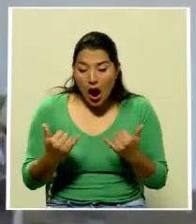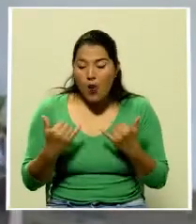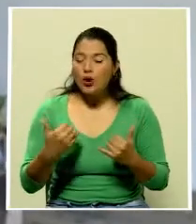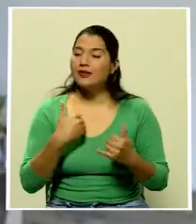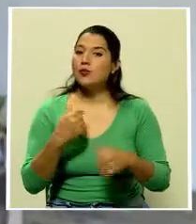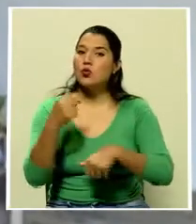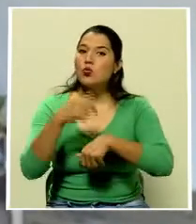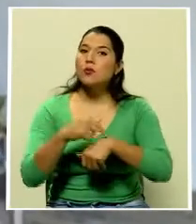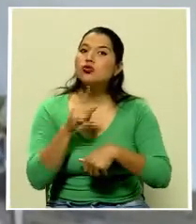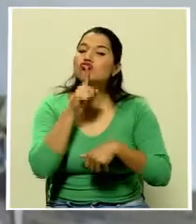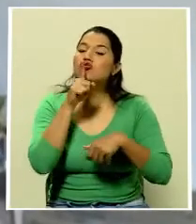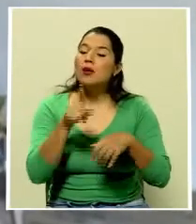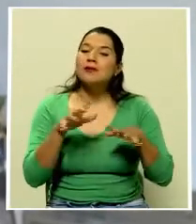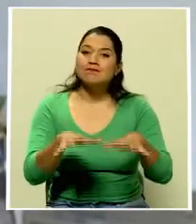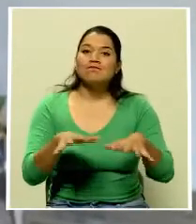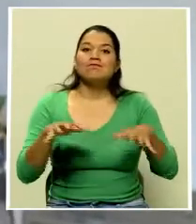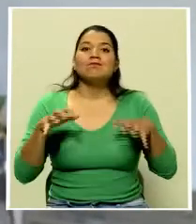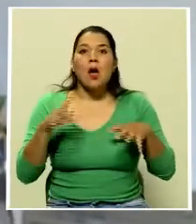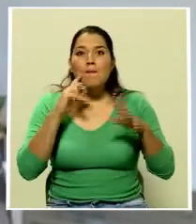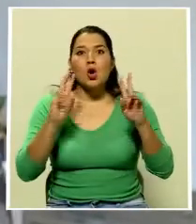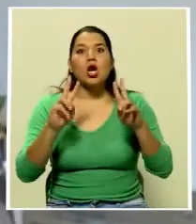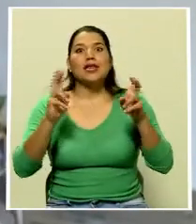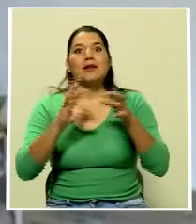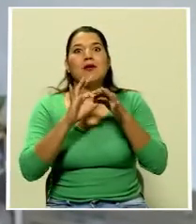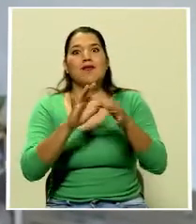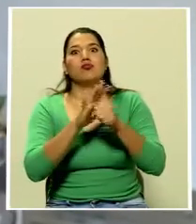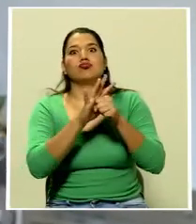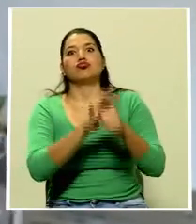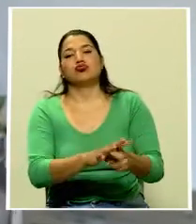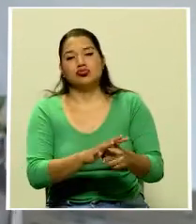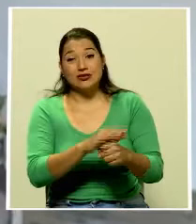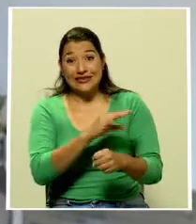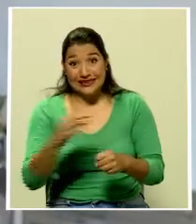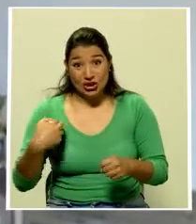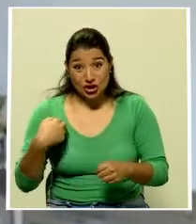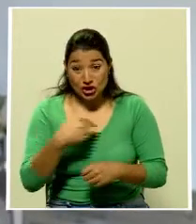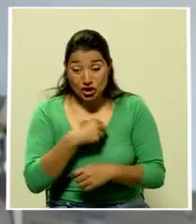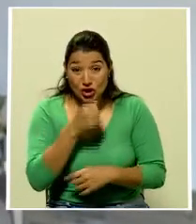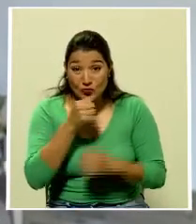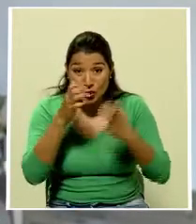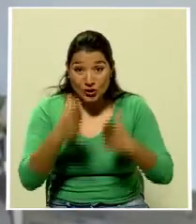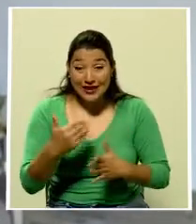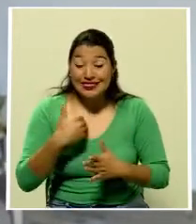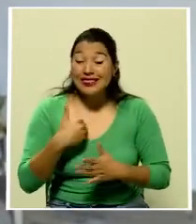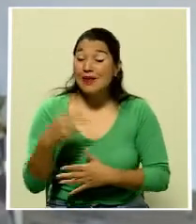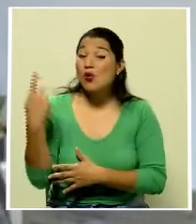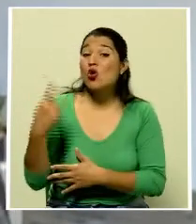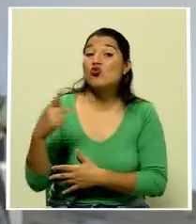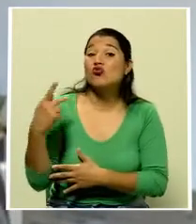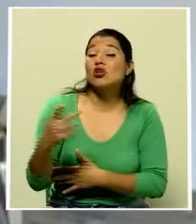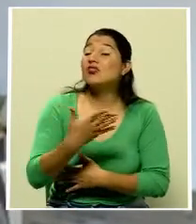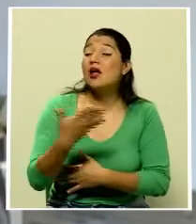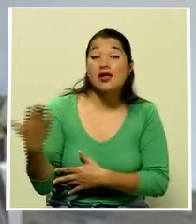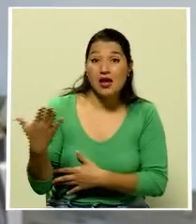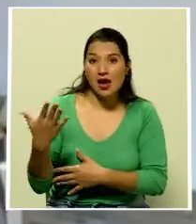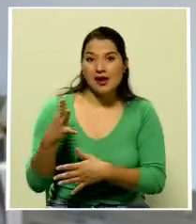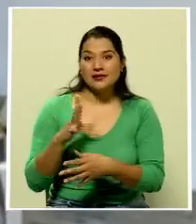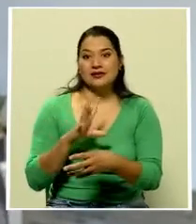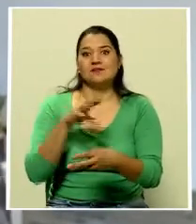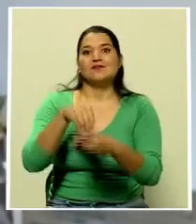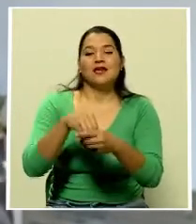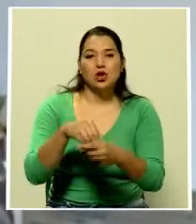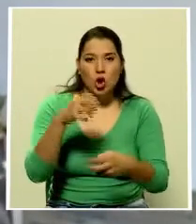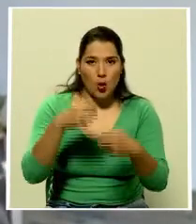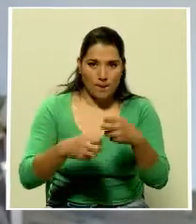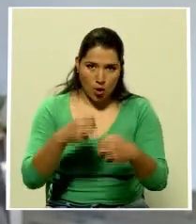de verdadera tensión por el tema racial y nosotros los comunicadores corremos el riesgo de quedar en medio de un choque